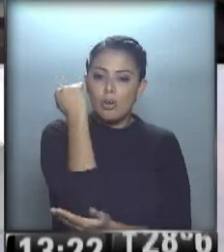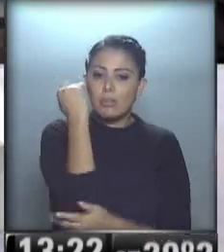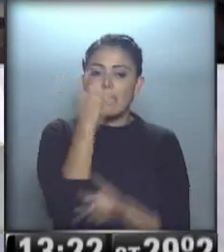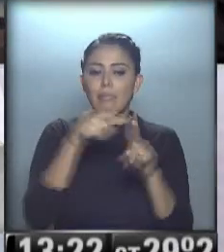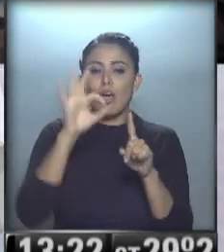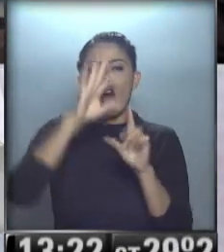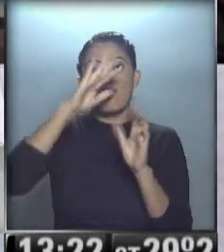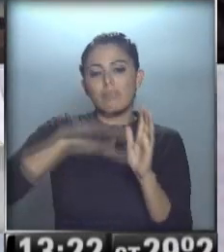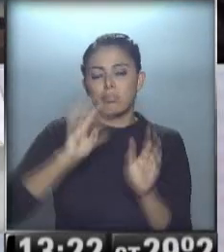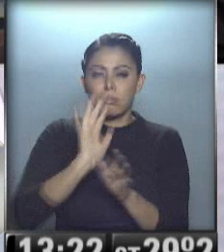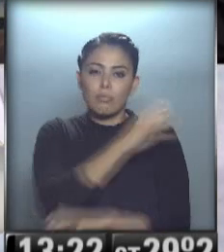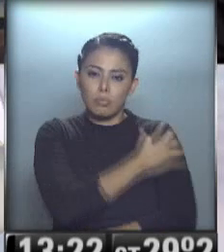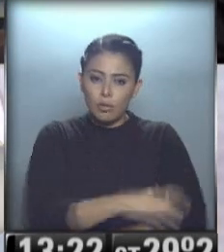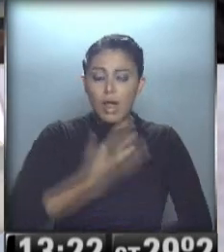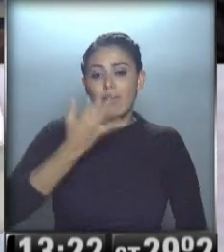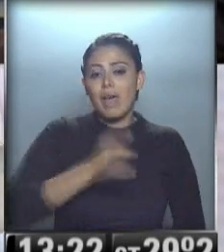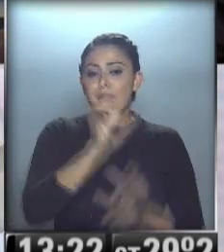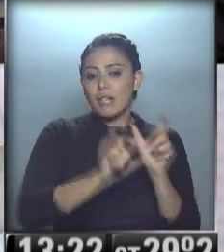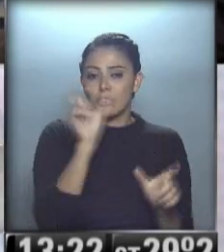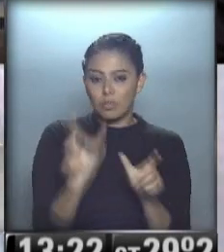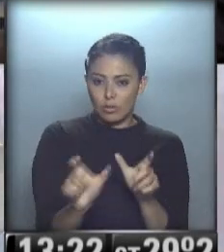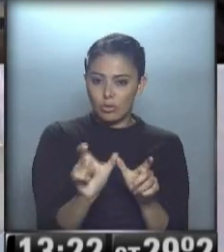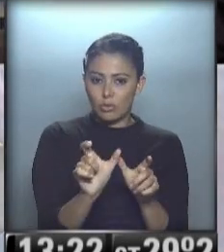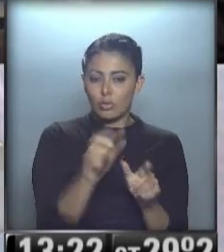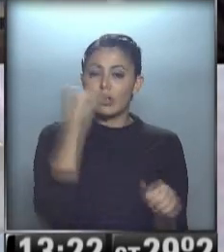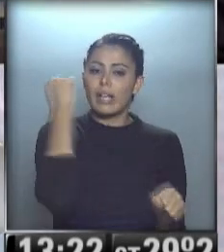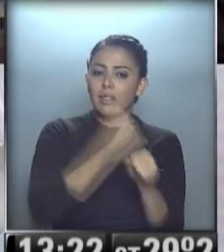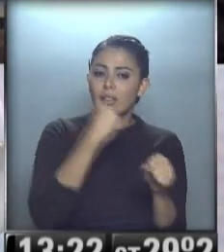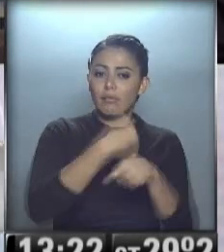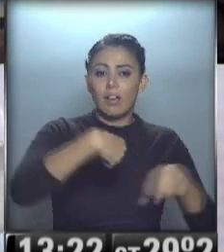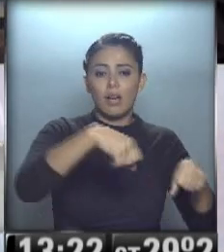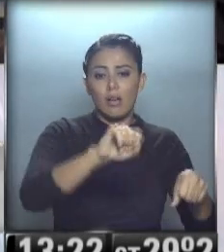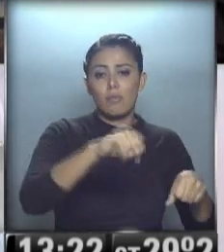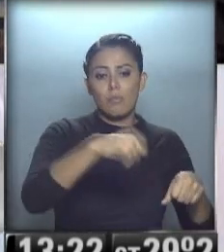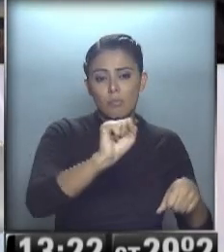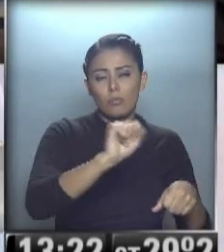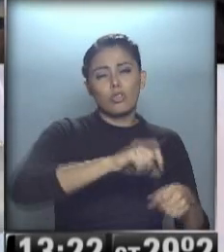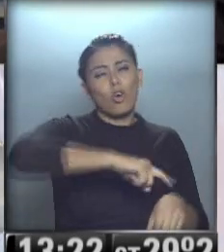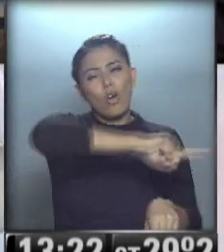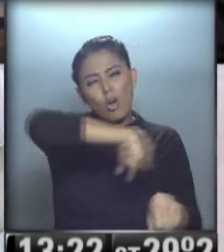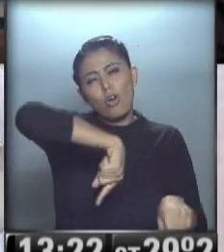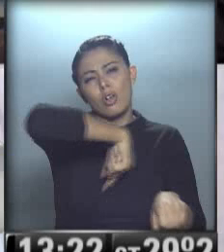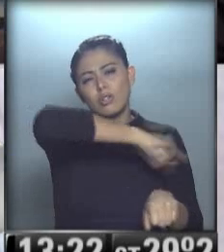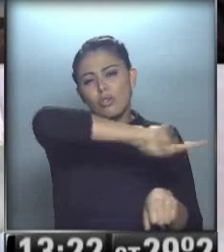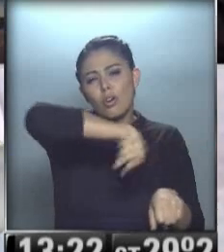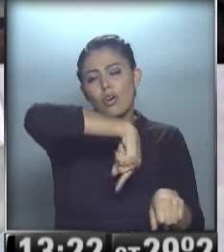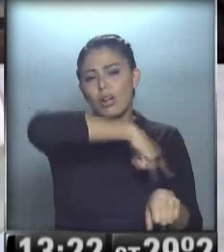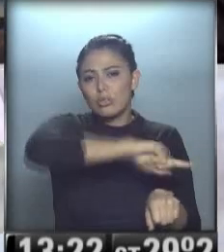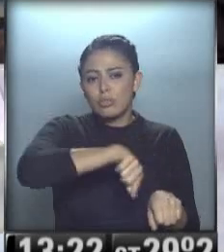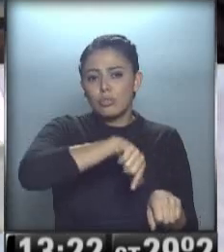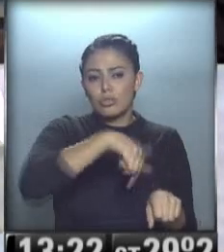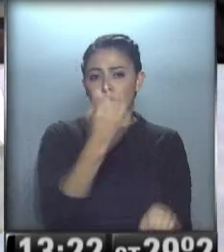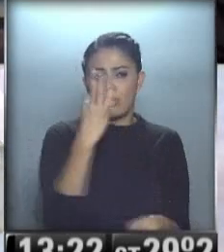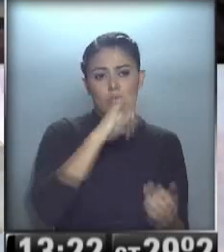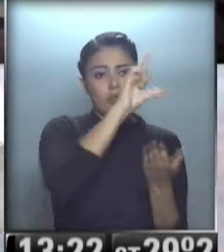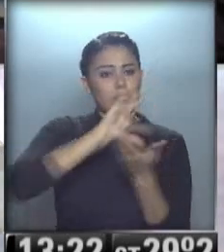abajo gente Eh que realmente trae el sustento a su familias con largas horas de jornadas como se les dice aquí y